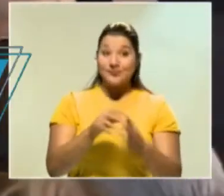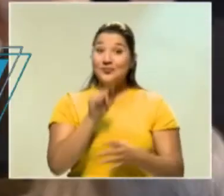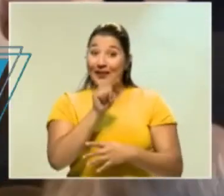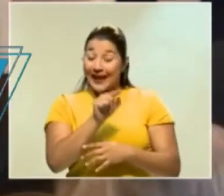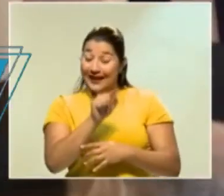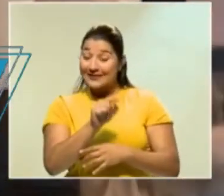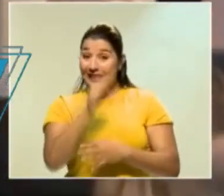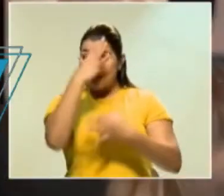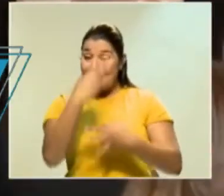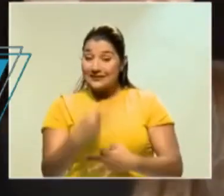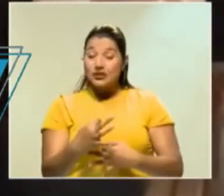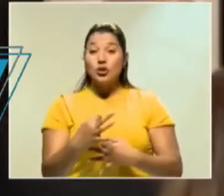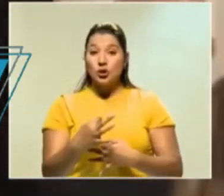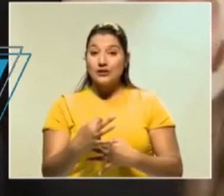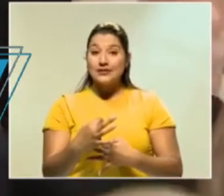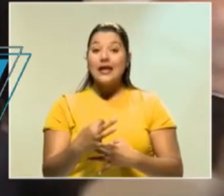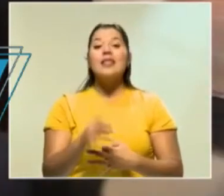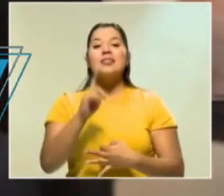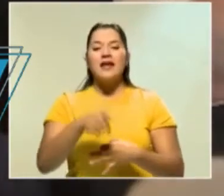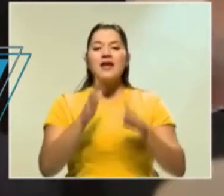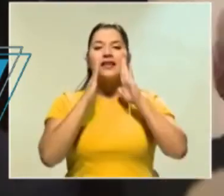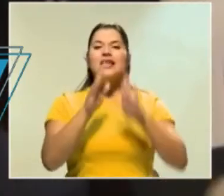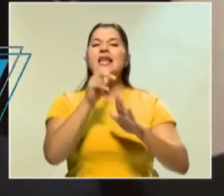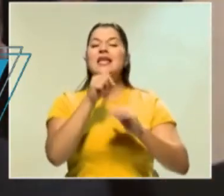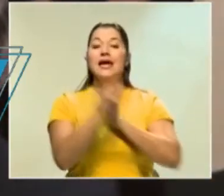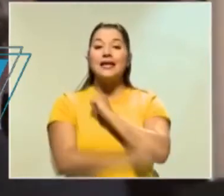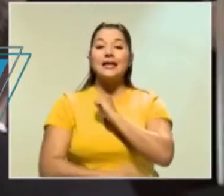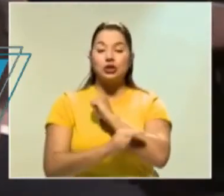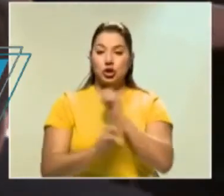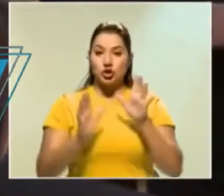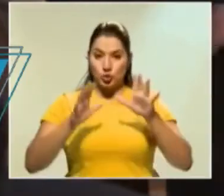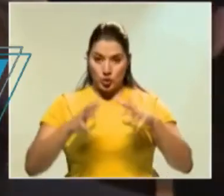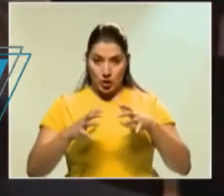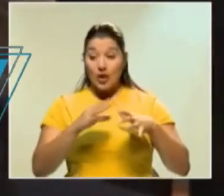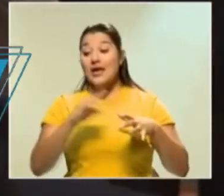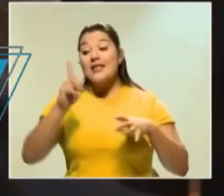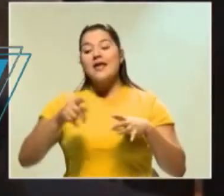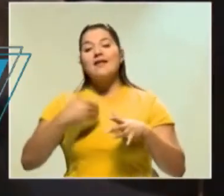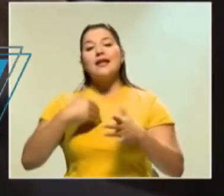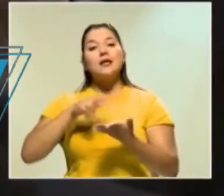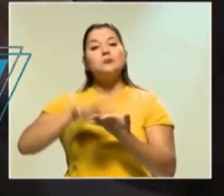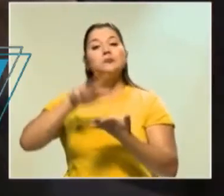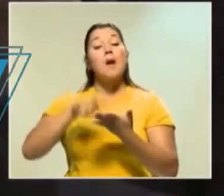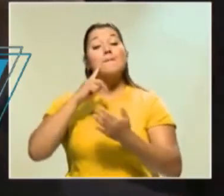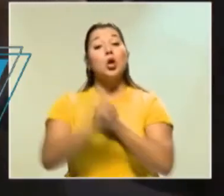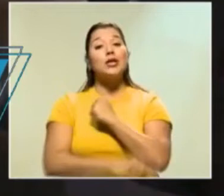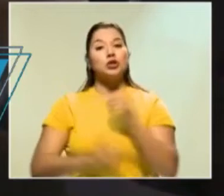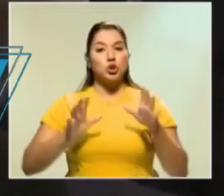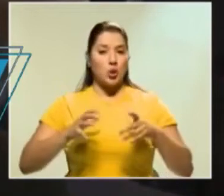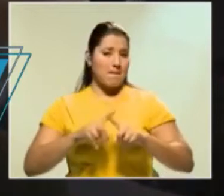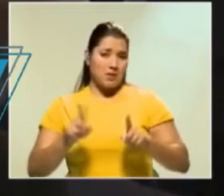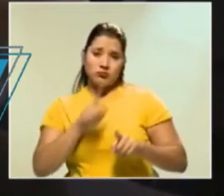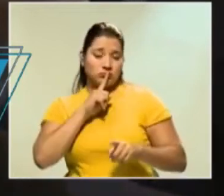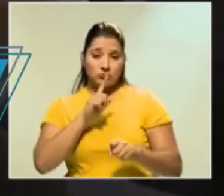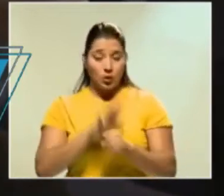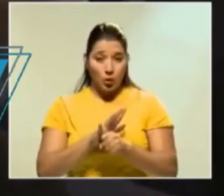ser materia de las Naciones Unidas, acciones concertadas aprobadas por las Naciones Unidas. Nada de eso se está